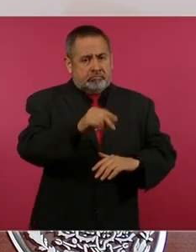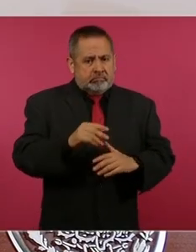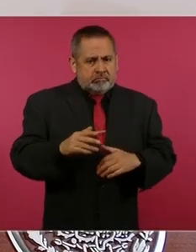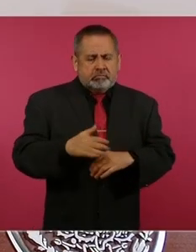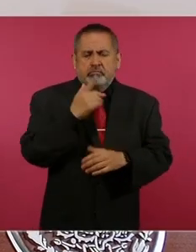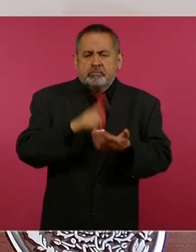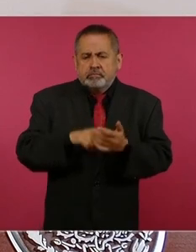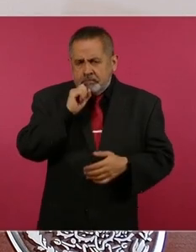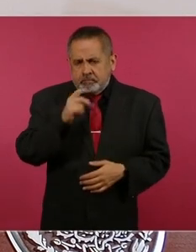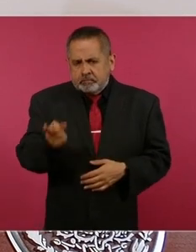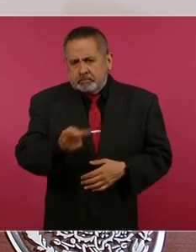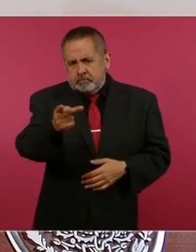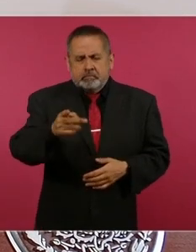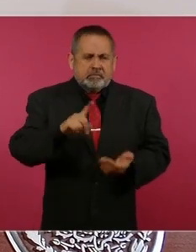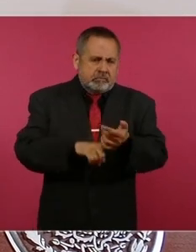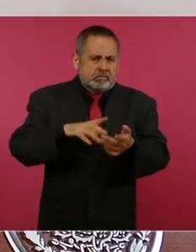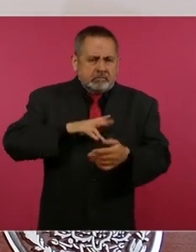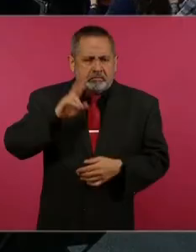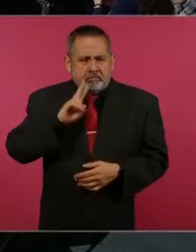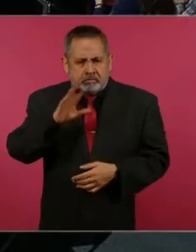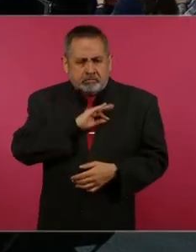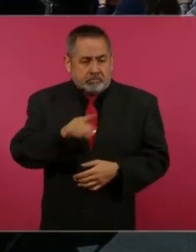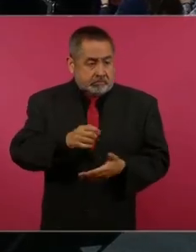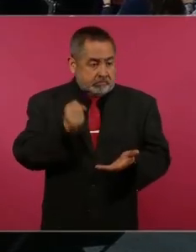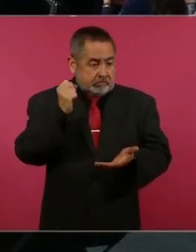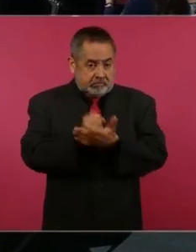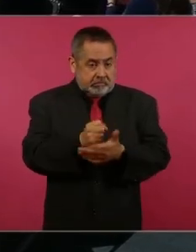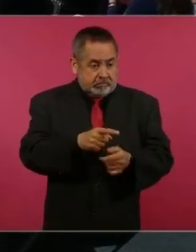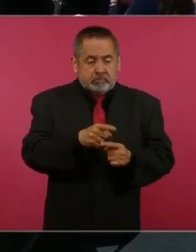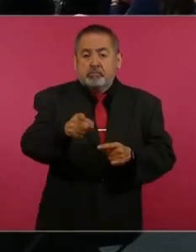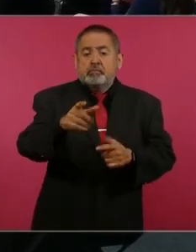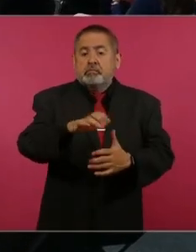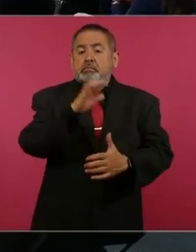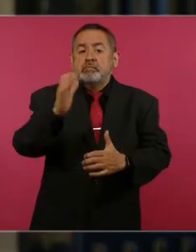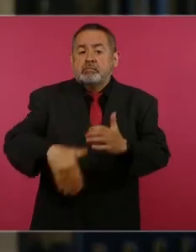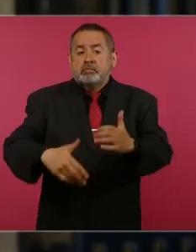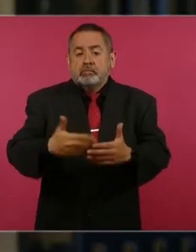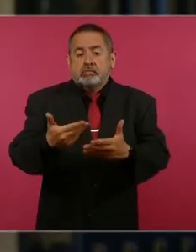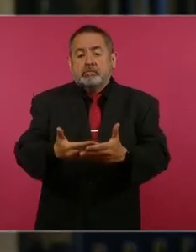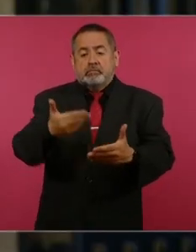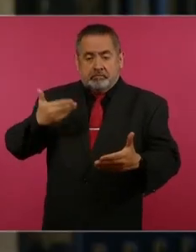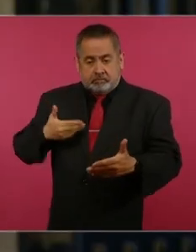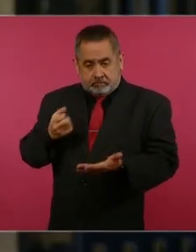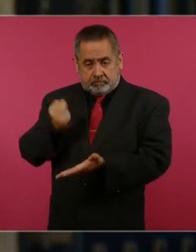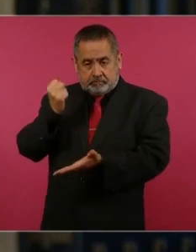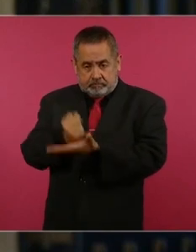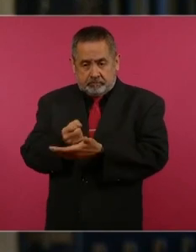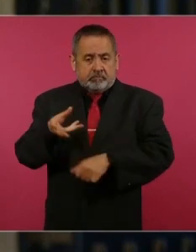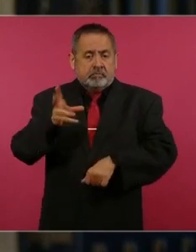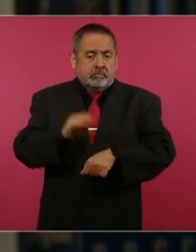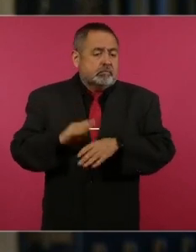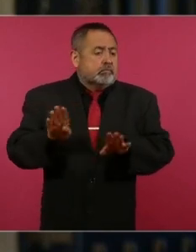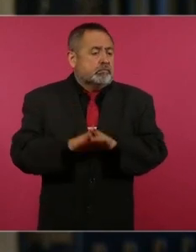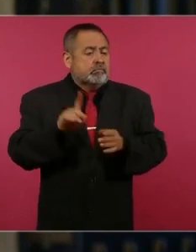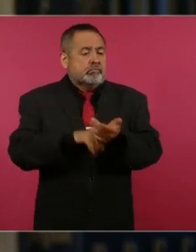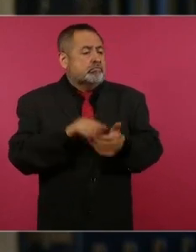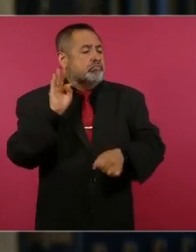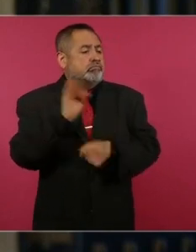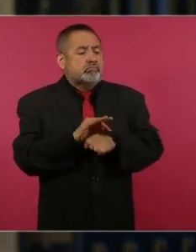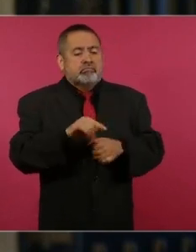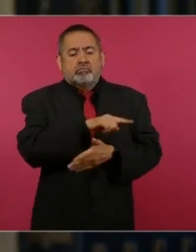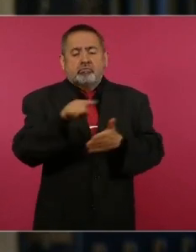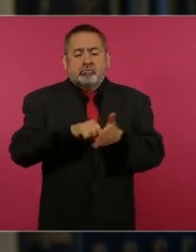también preguntarle, presidente, si hay posibilidad de que antes de que termine su sexenio, pues apruebe una nueva área natural protegida para